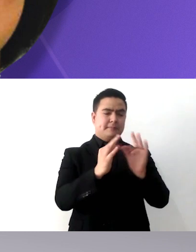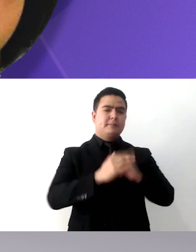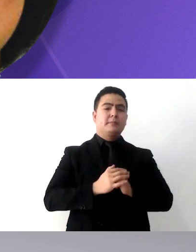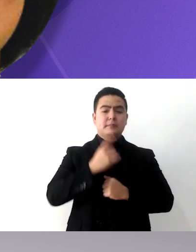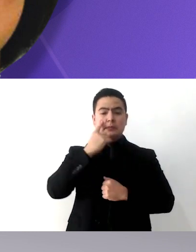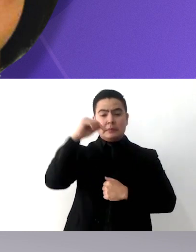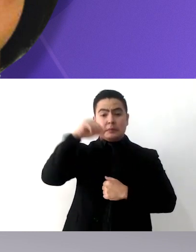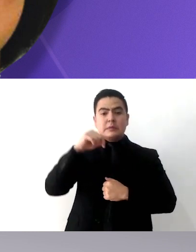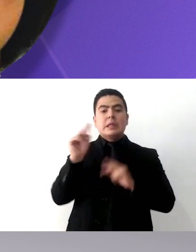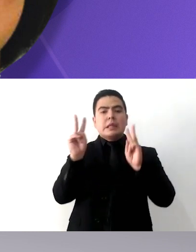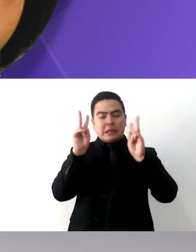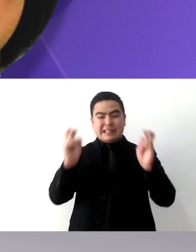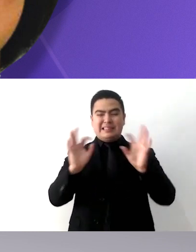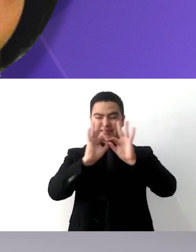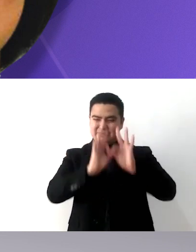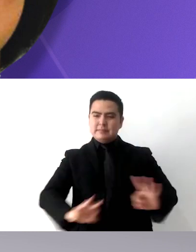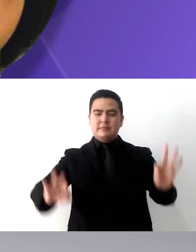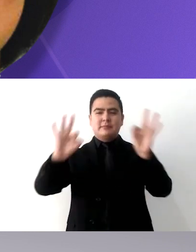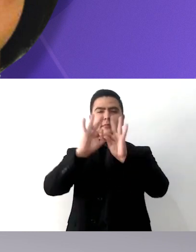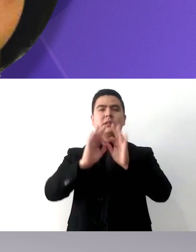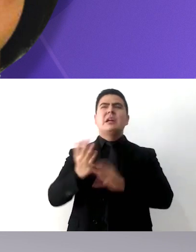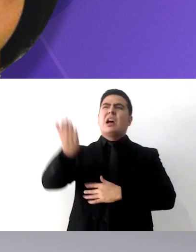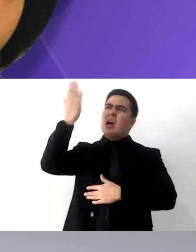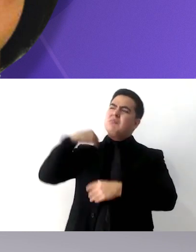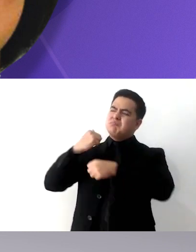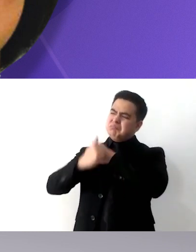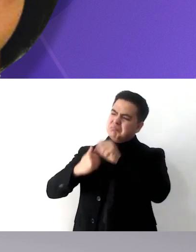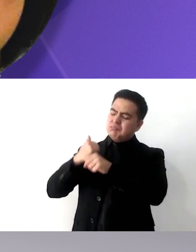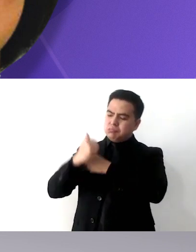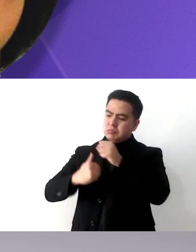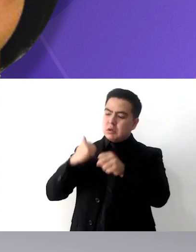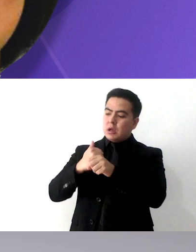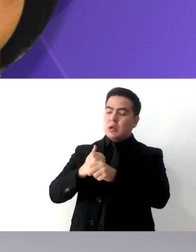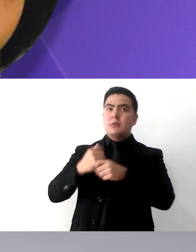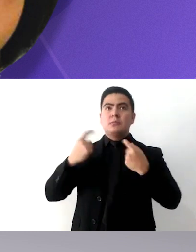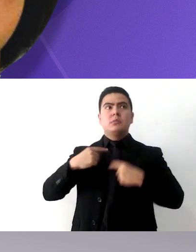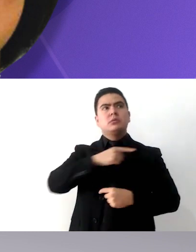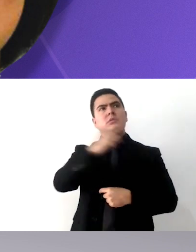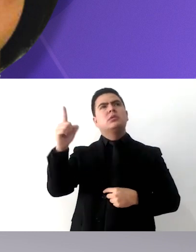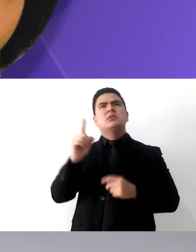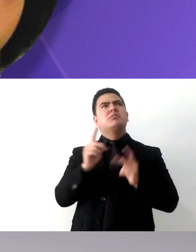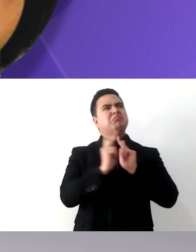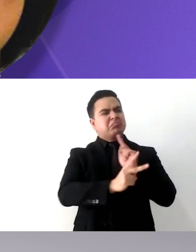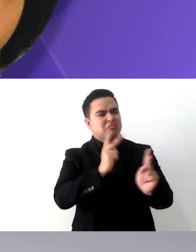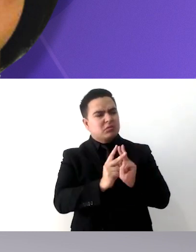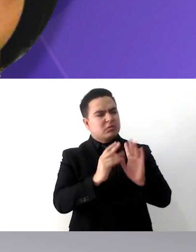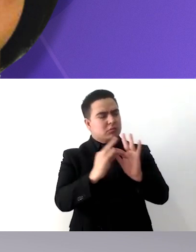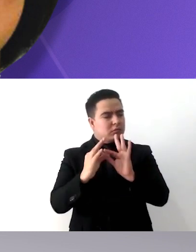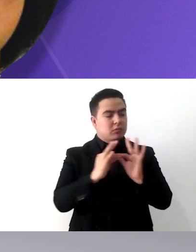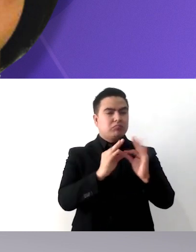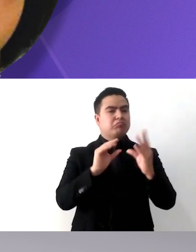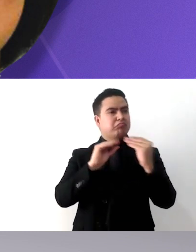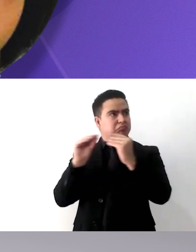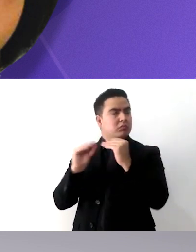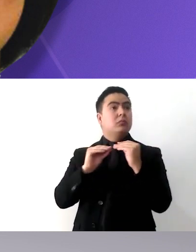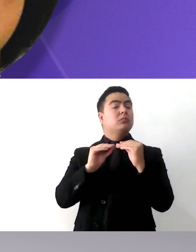un tema que ha estado sobre la mesa durante los últimos años en el sistema electoral mexicano. Y es precisamente